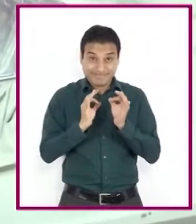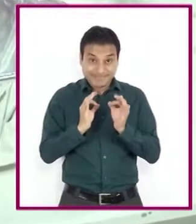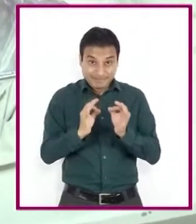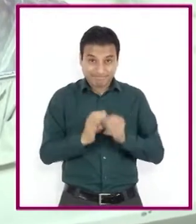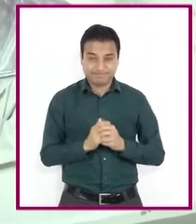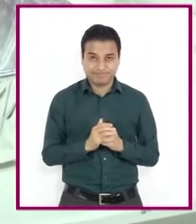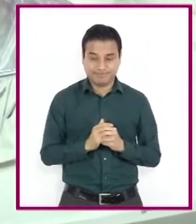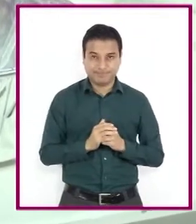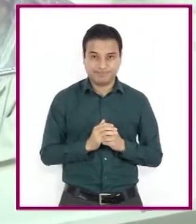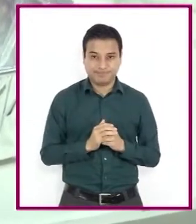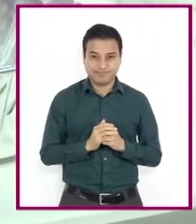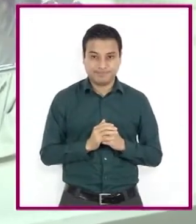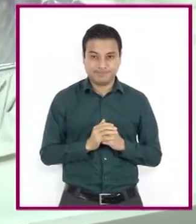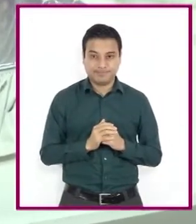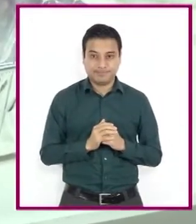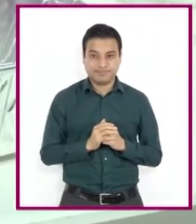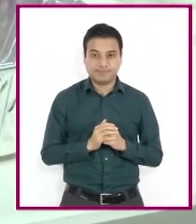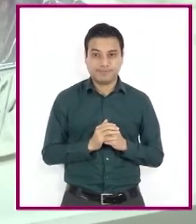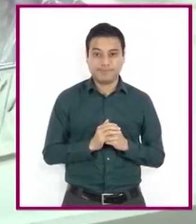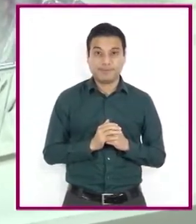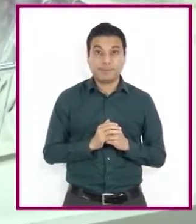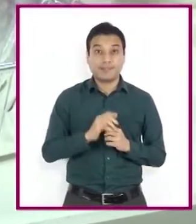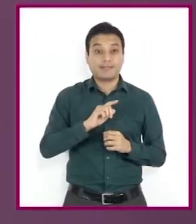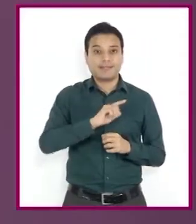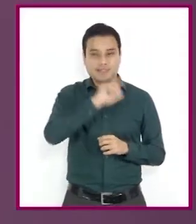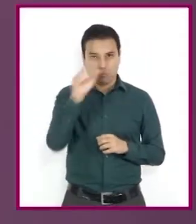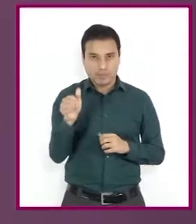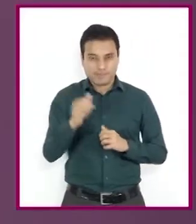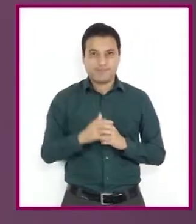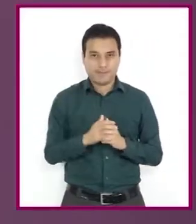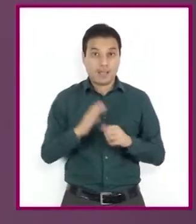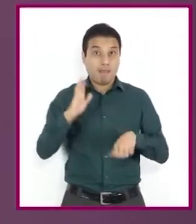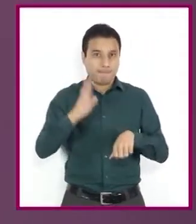Posteriormente vamos a agregar más sal.